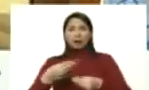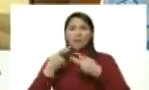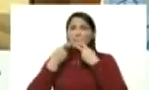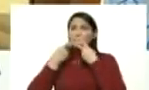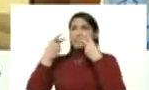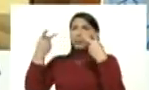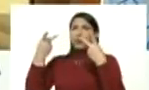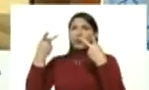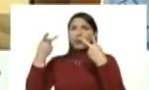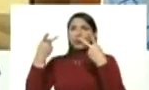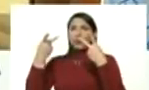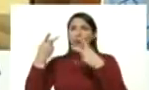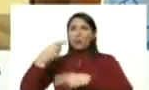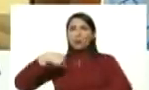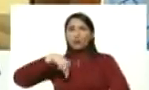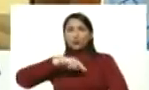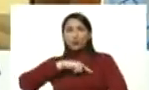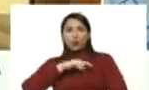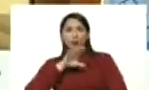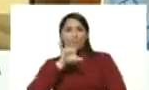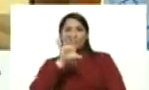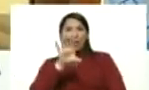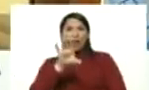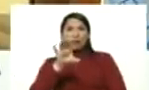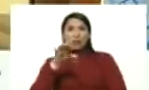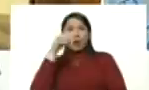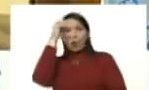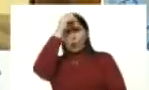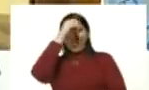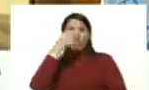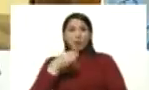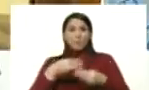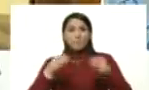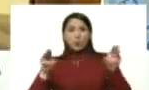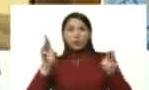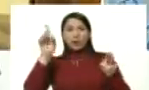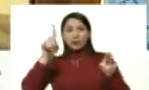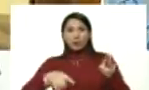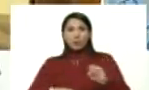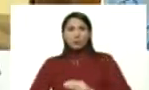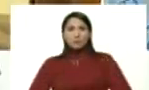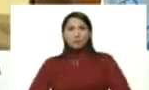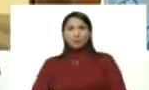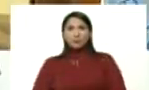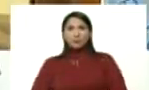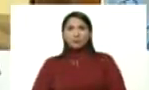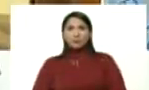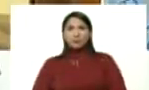comunicado a nuestra patria, a la opinión pública y también ya